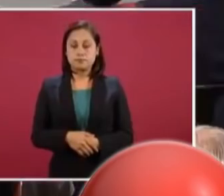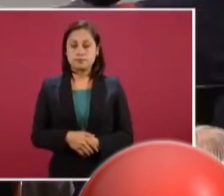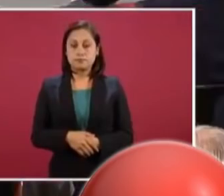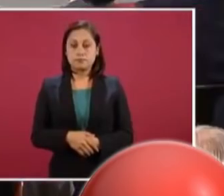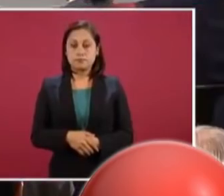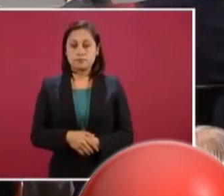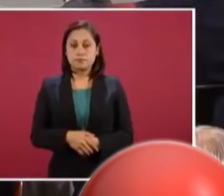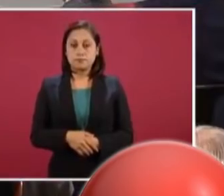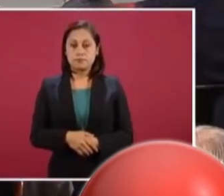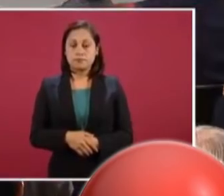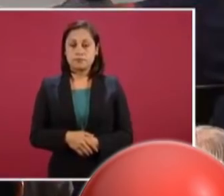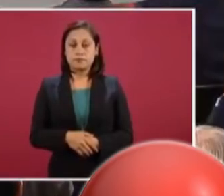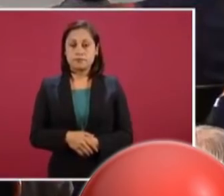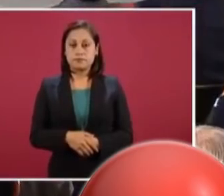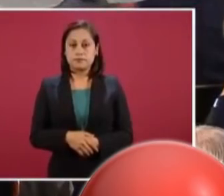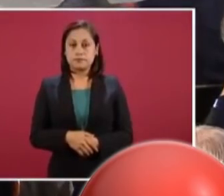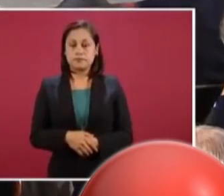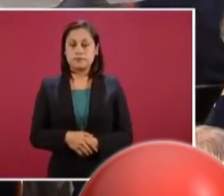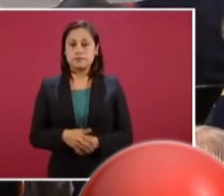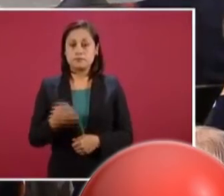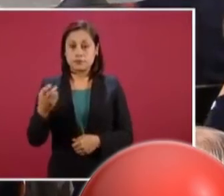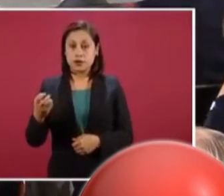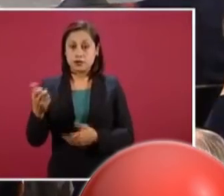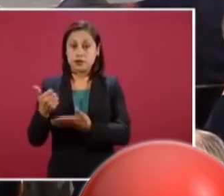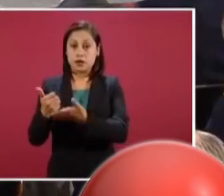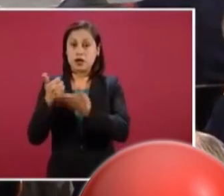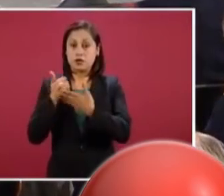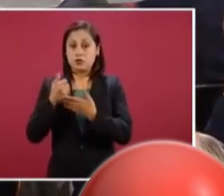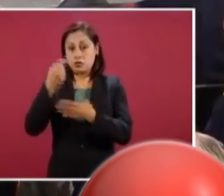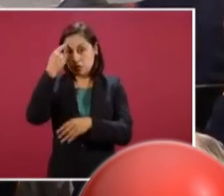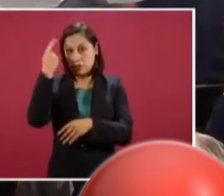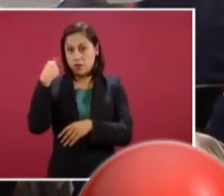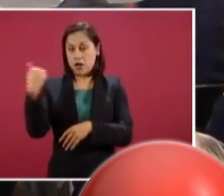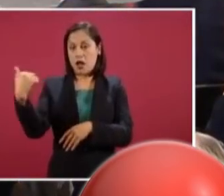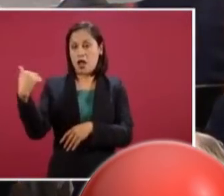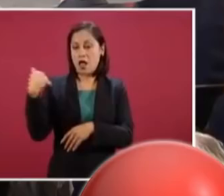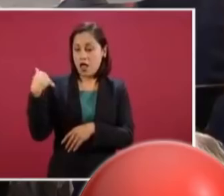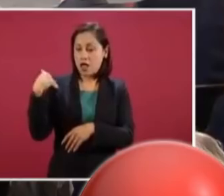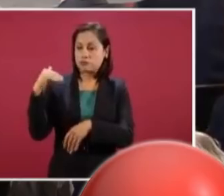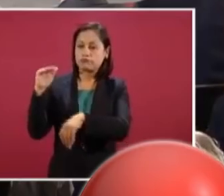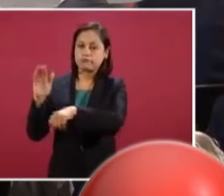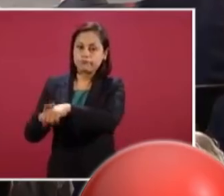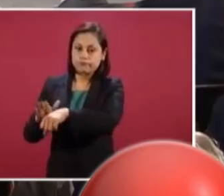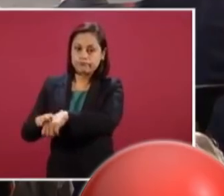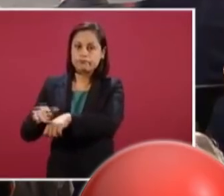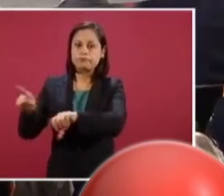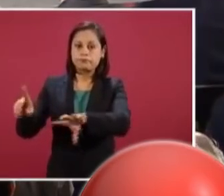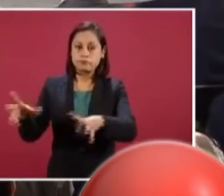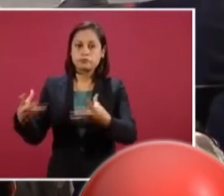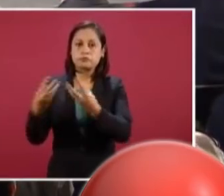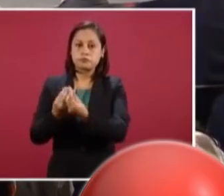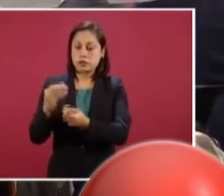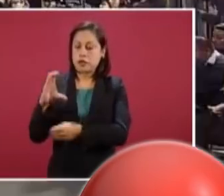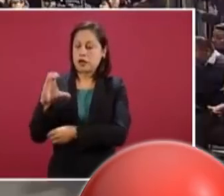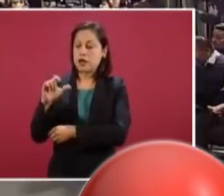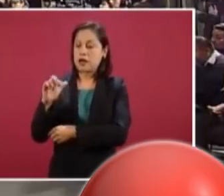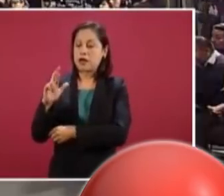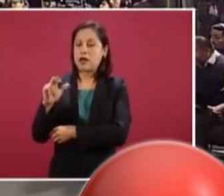esta iniciativa de buscar el acuerdo, Carlos Slim, entre